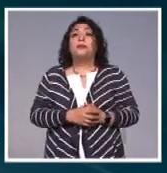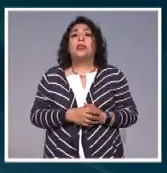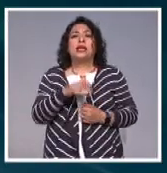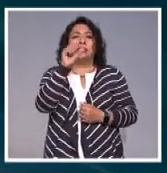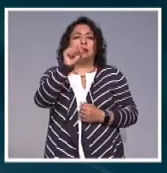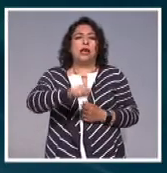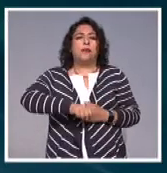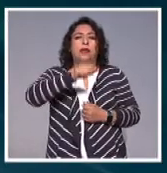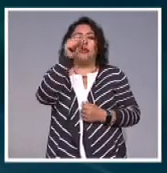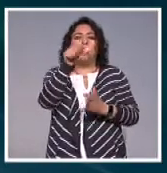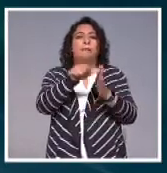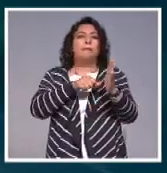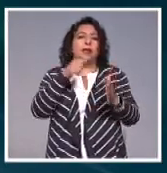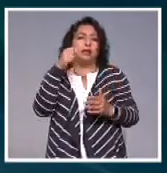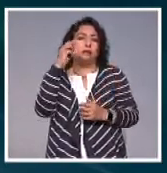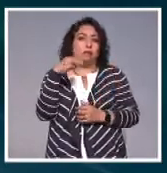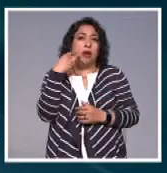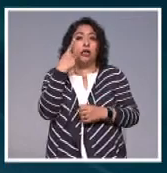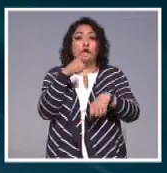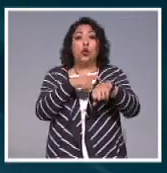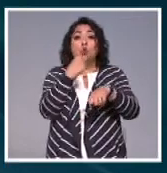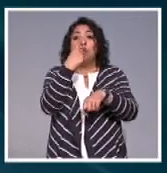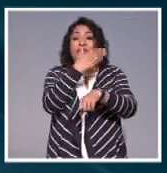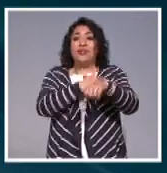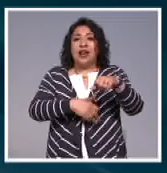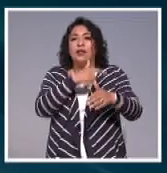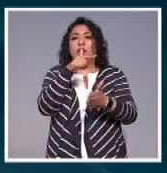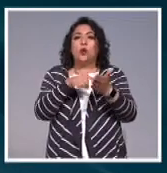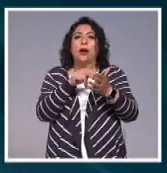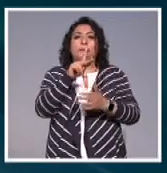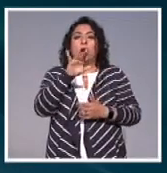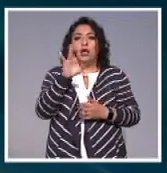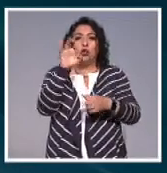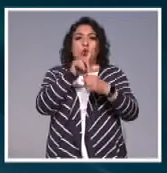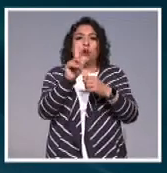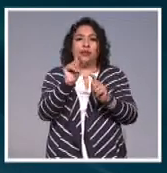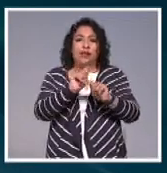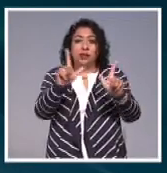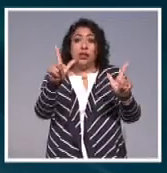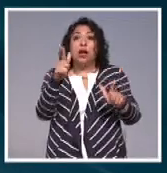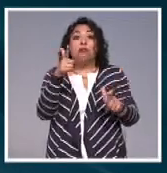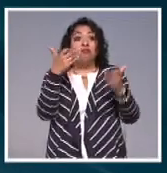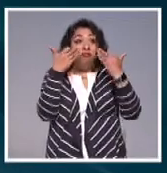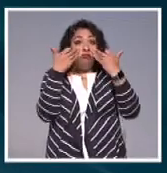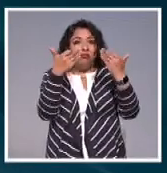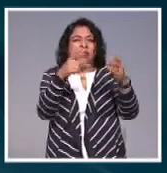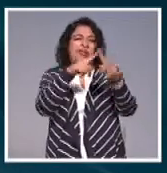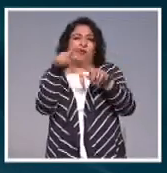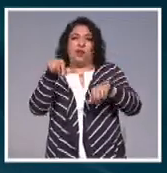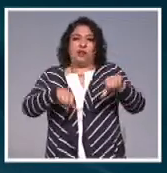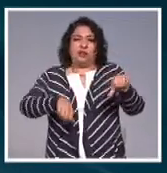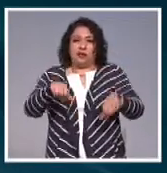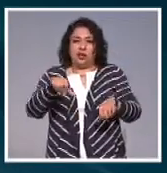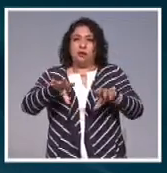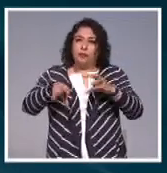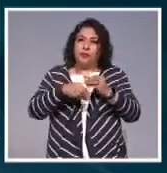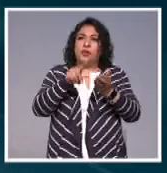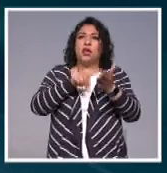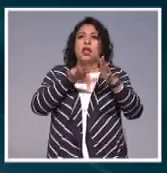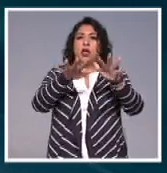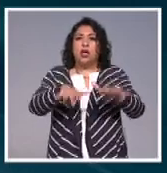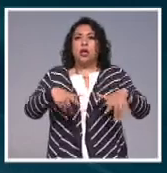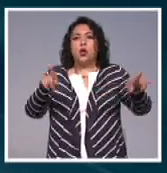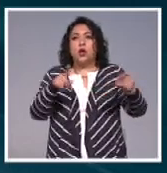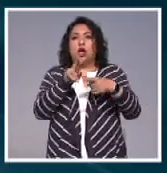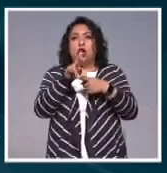Todos los sábados de marzo a la 1:00 p.m. en el Palacio de Cultura de Tlaxcala, el público podrá ser testigo de una serie de actividades que incluye